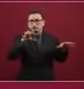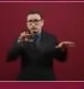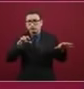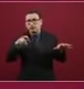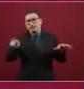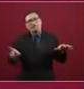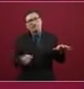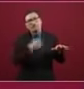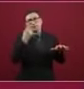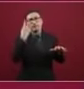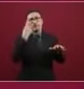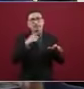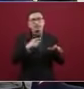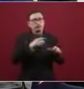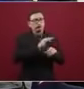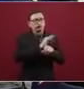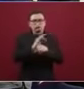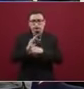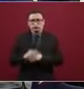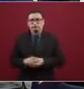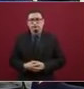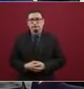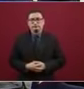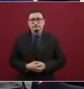la Guardia Nacional. Adelante.